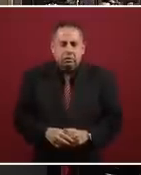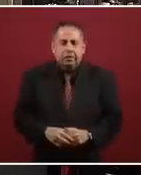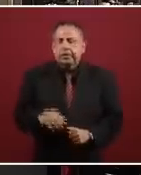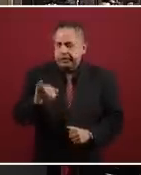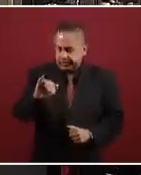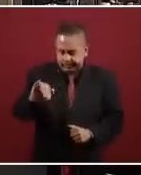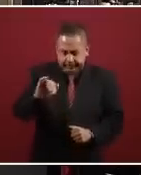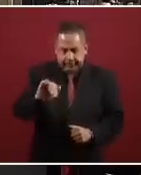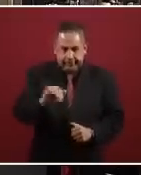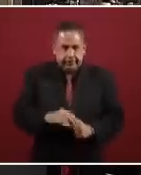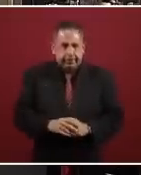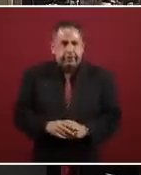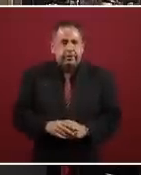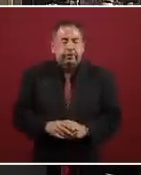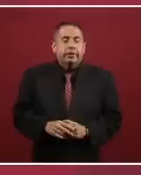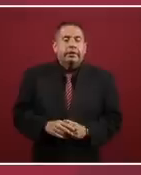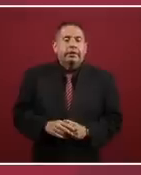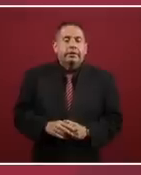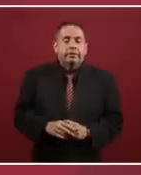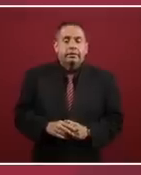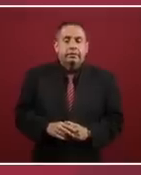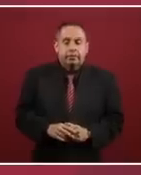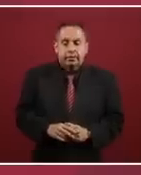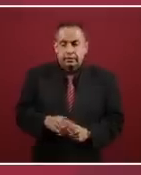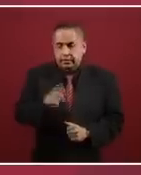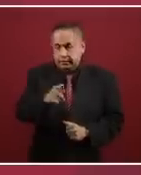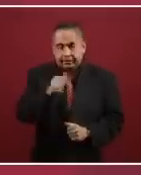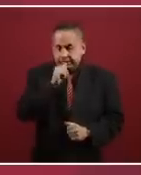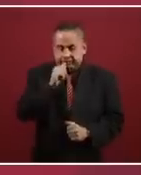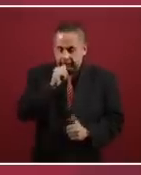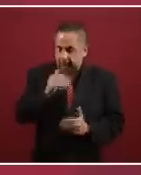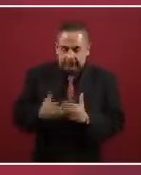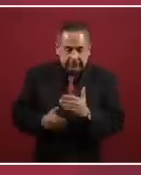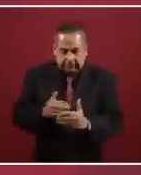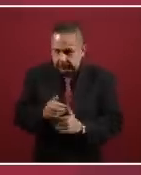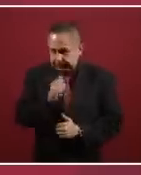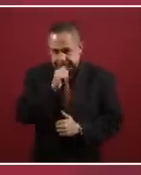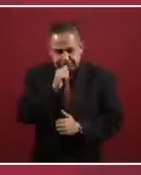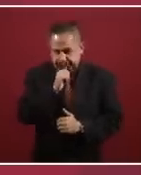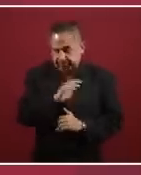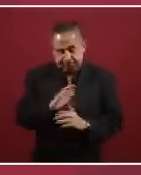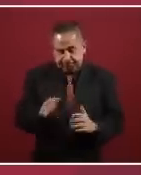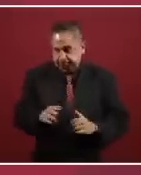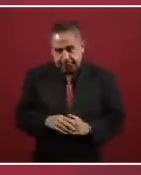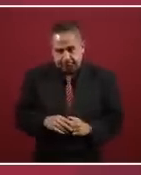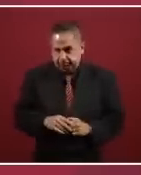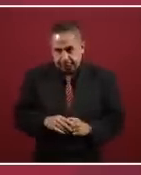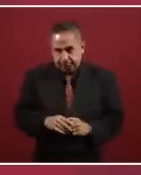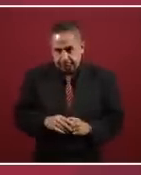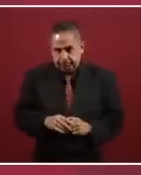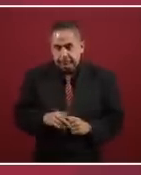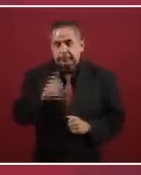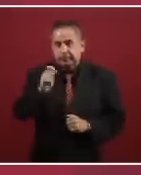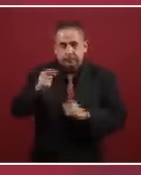mire, en eso no hemos avanzado. El propósito es